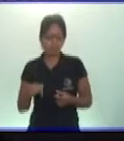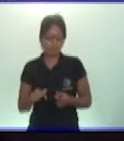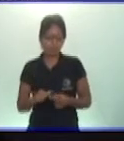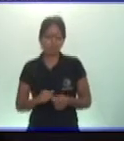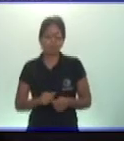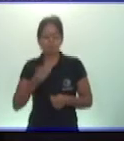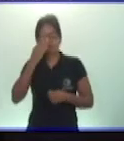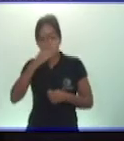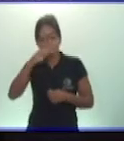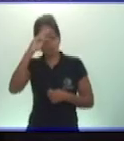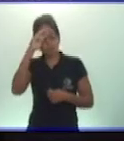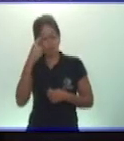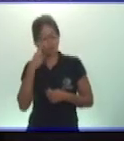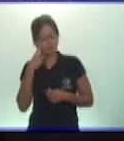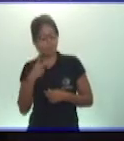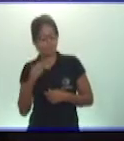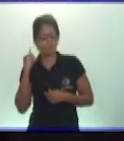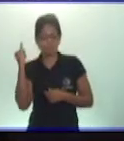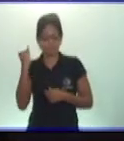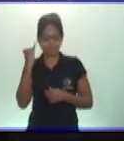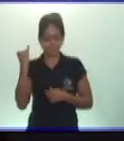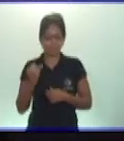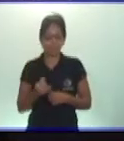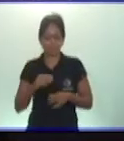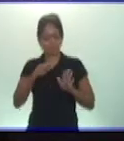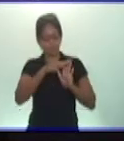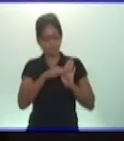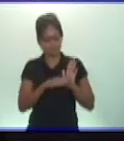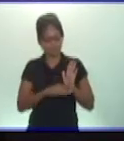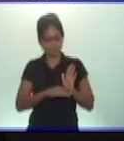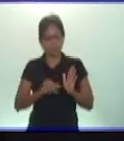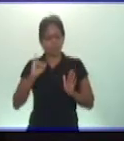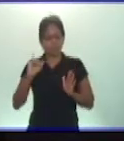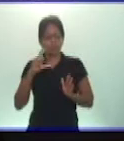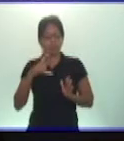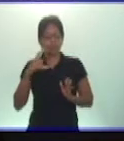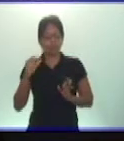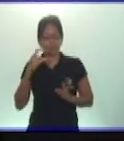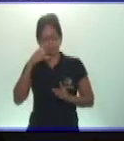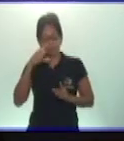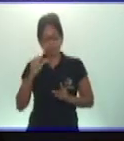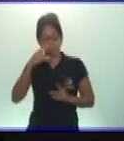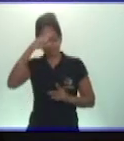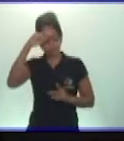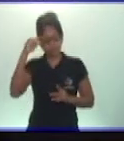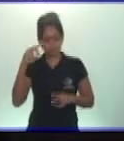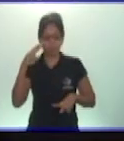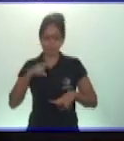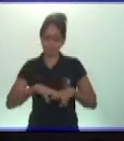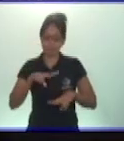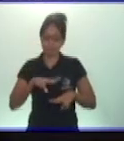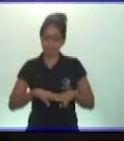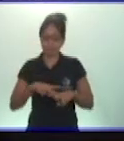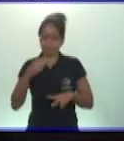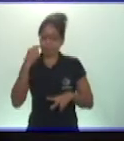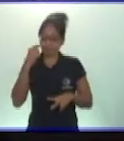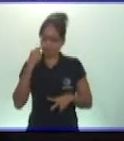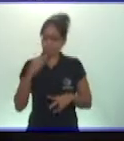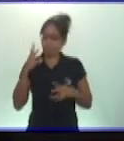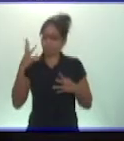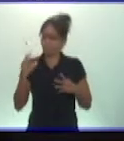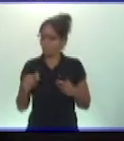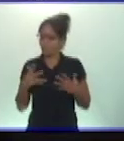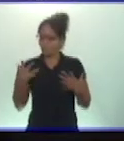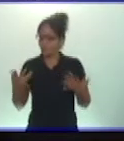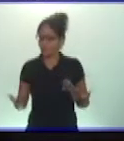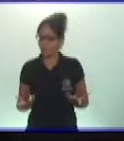programa que se titula Íconos de La Habana. Vamos a conocer más datos sobre la Bahía de La Habana y eso también les servirá